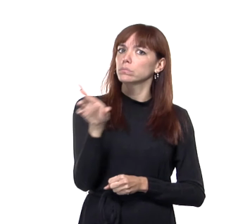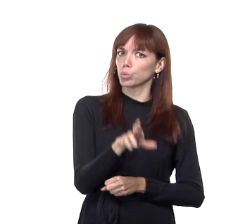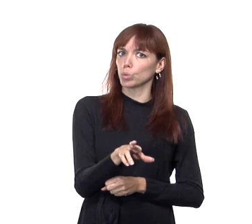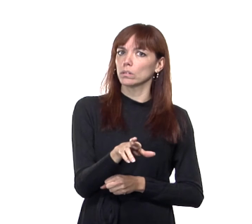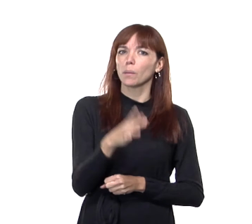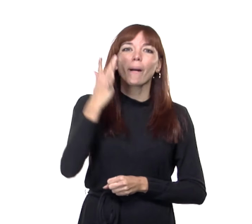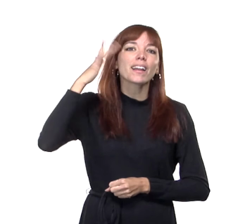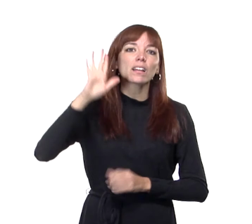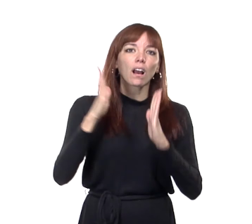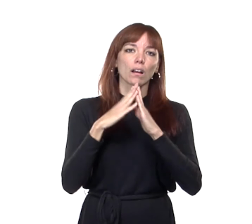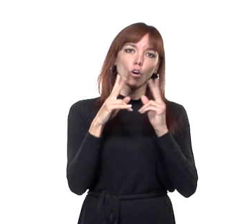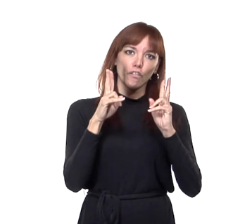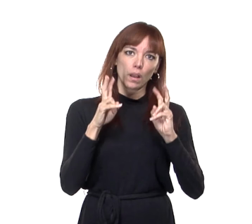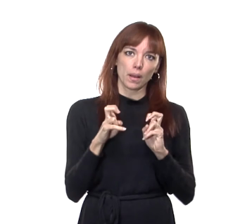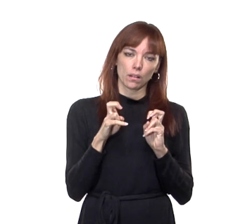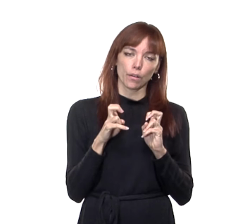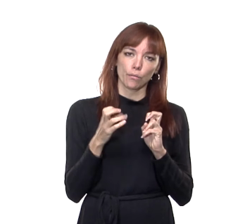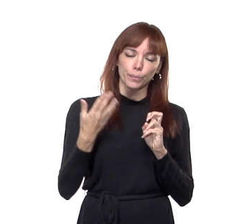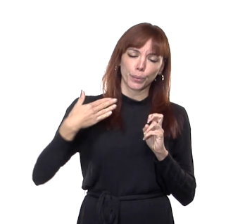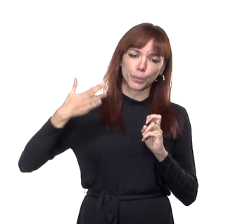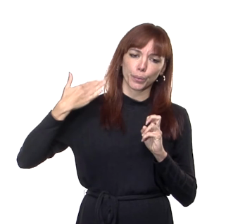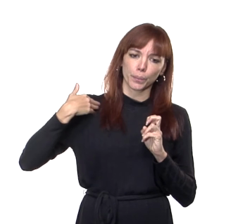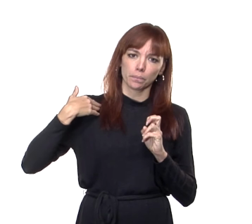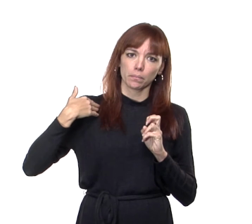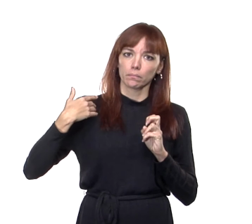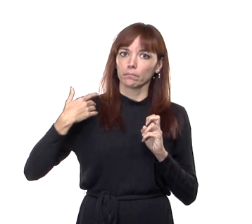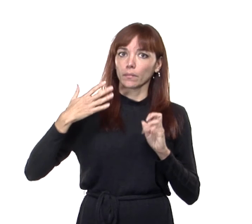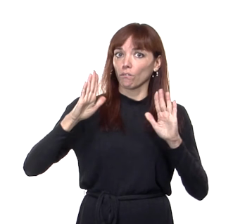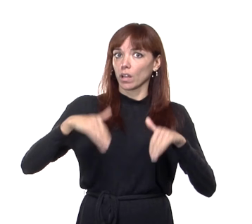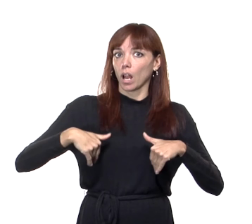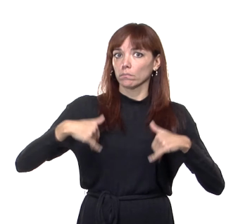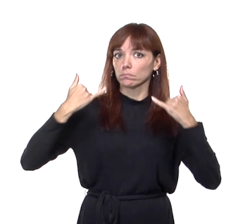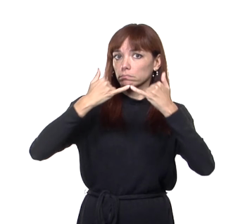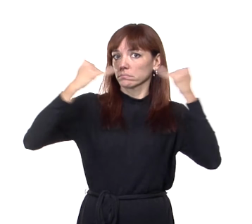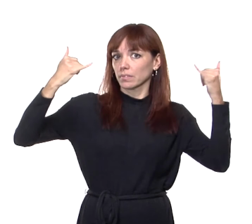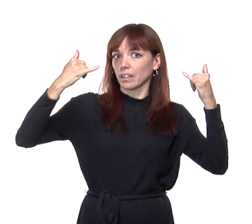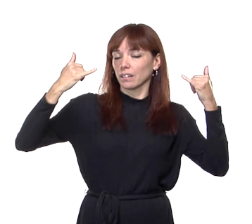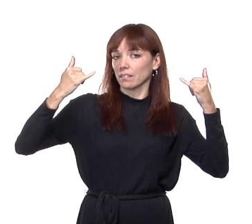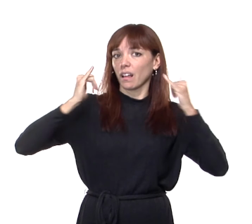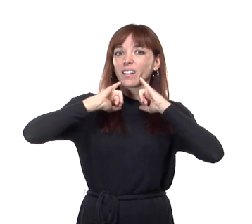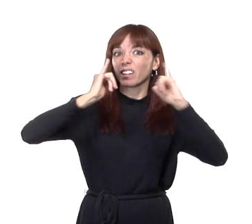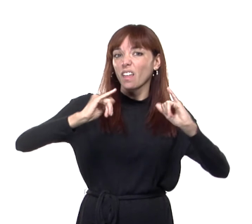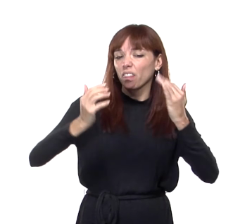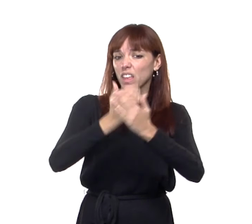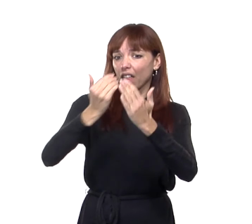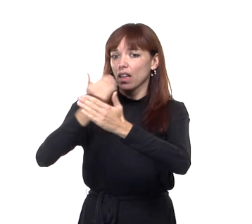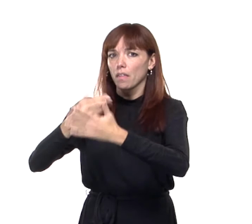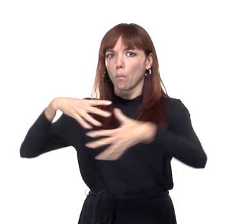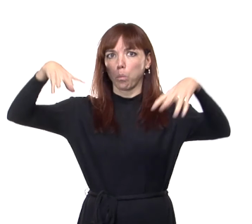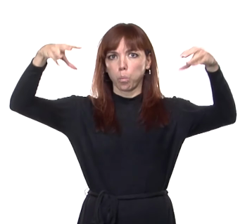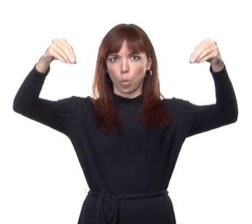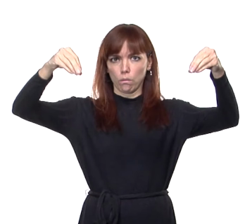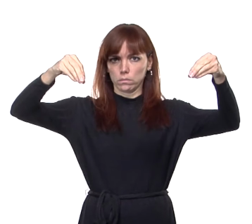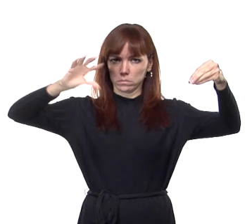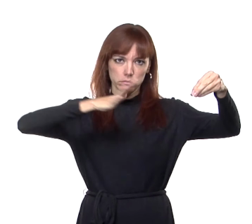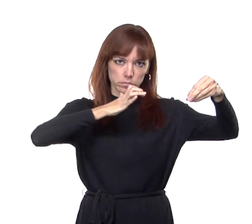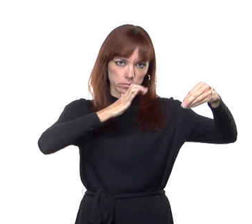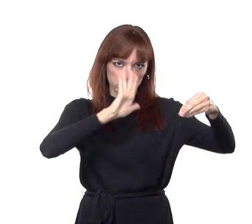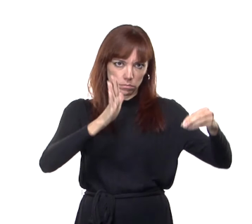confinamiento y que se caiga la red eléctrica durante días podría ser realmente catastrófico